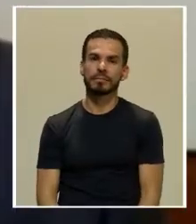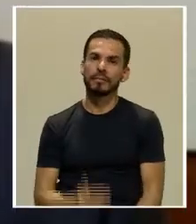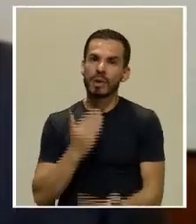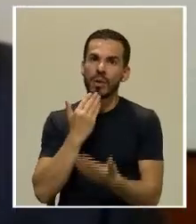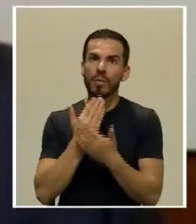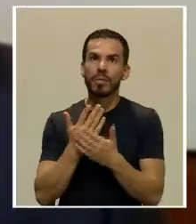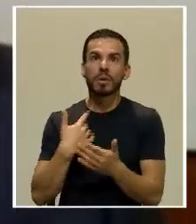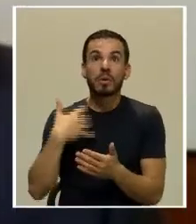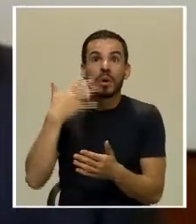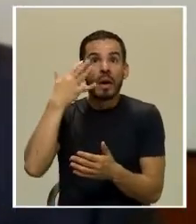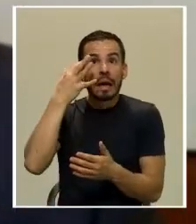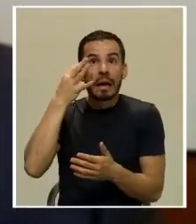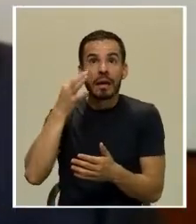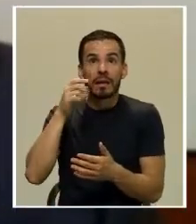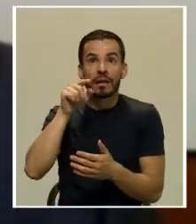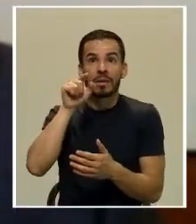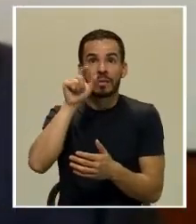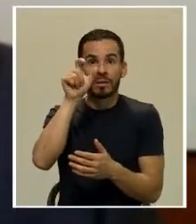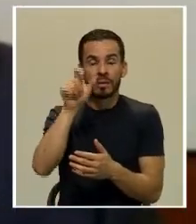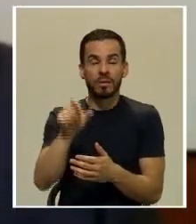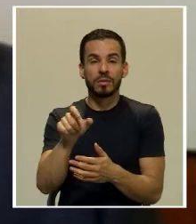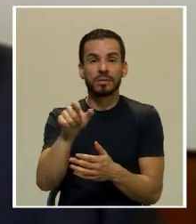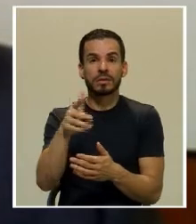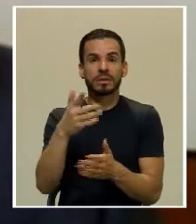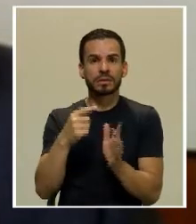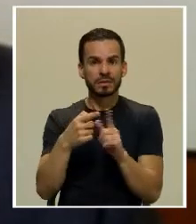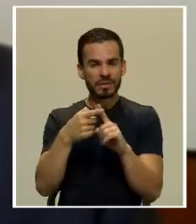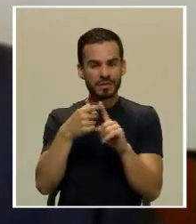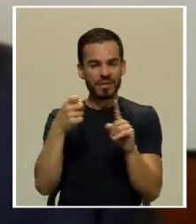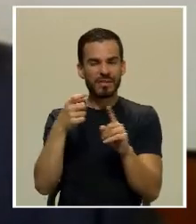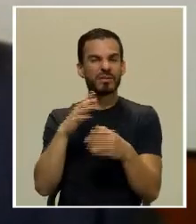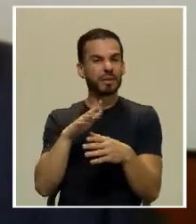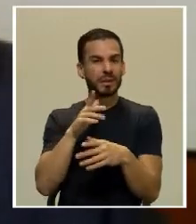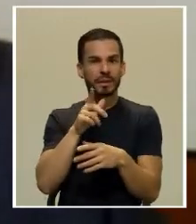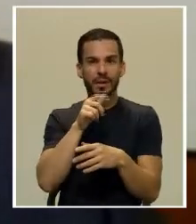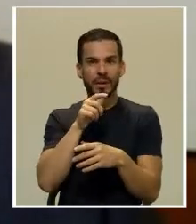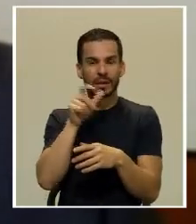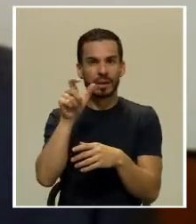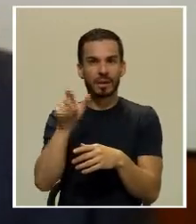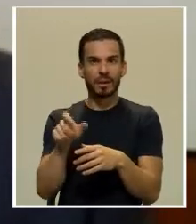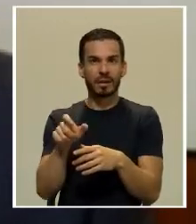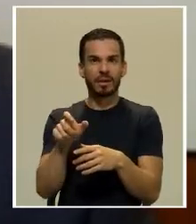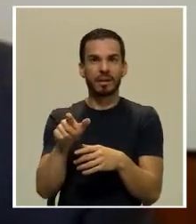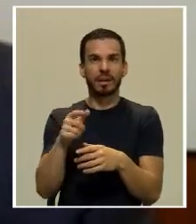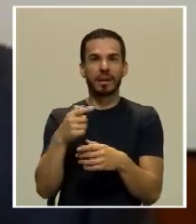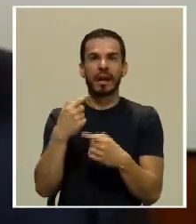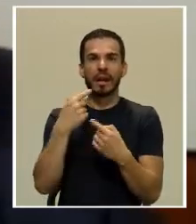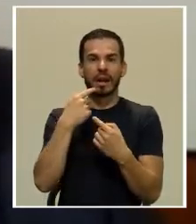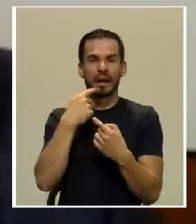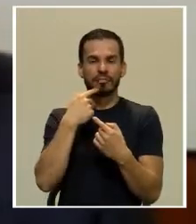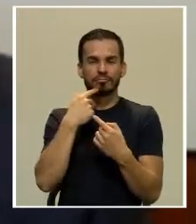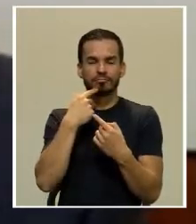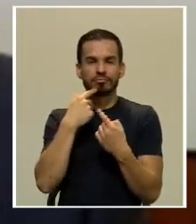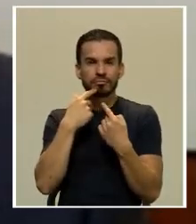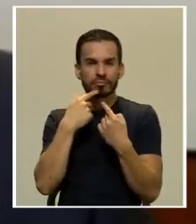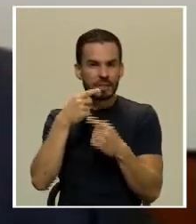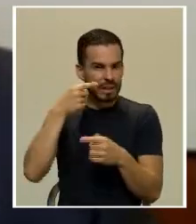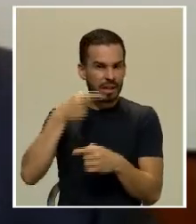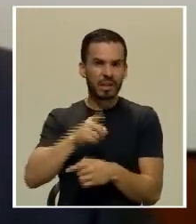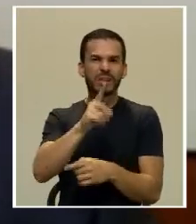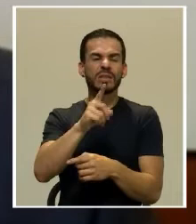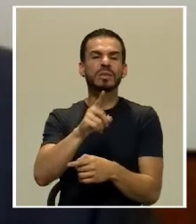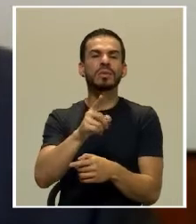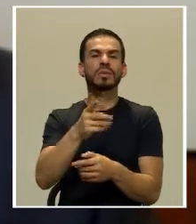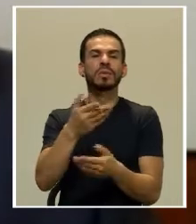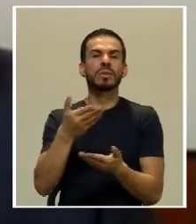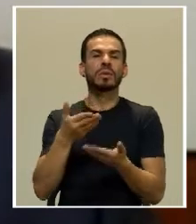Bueno, supongo, Ernesto, que vos te estás refiriendo al insulto